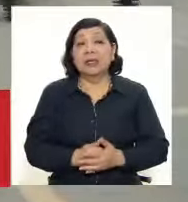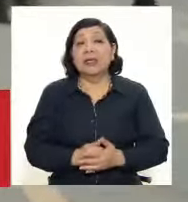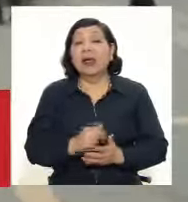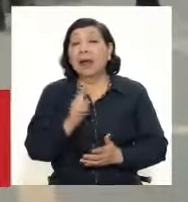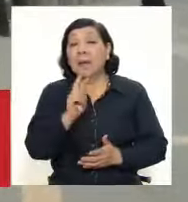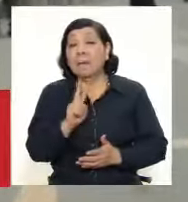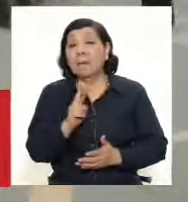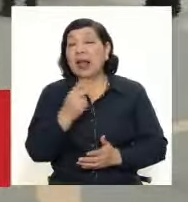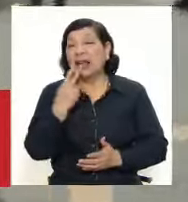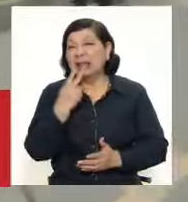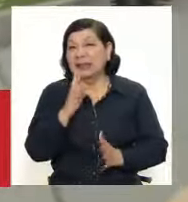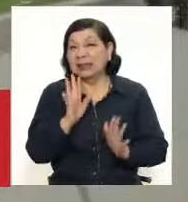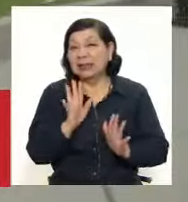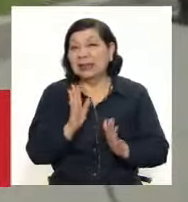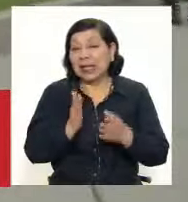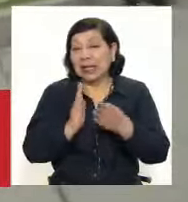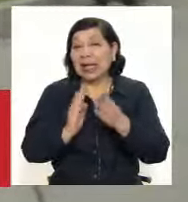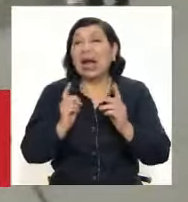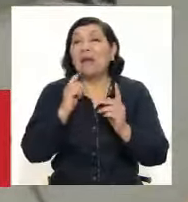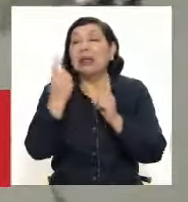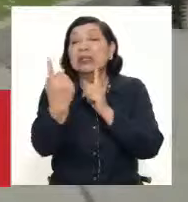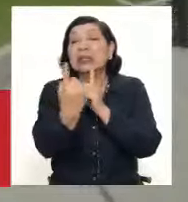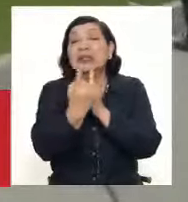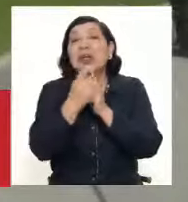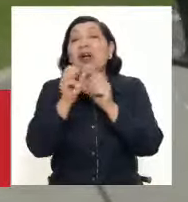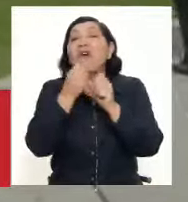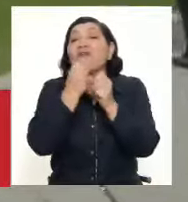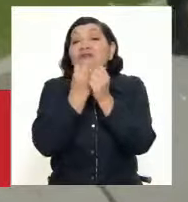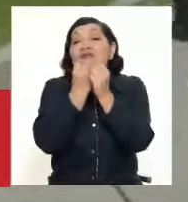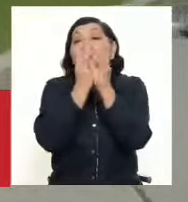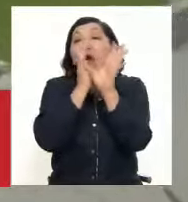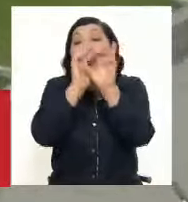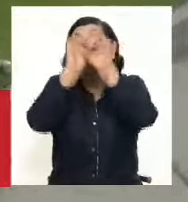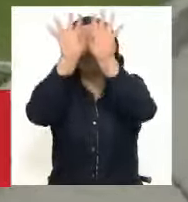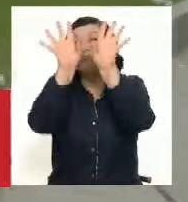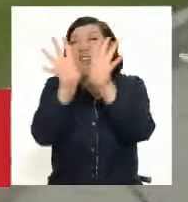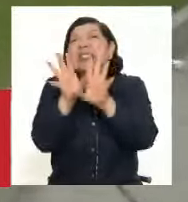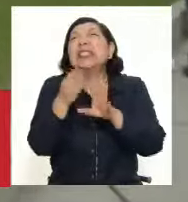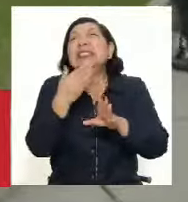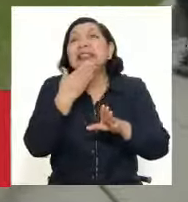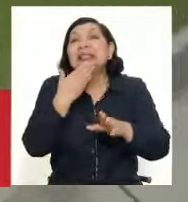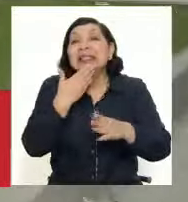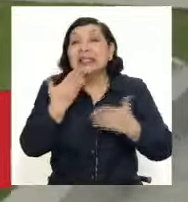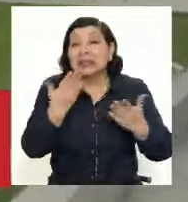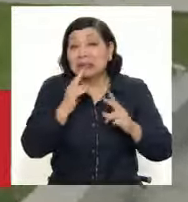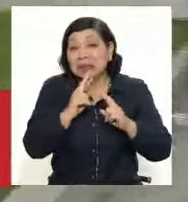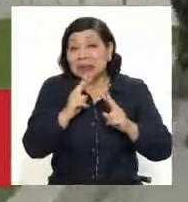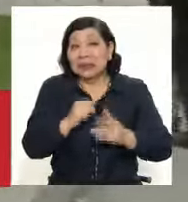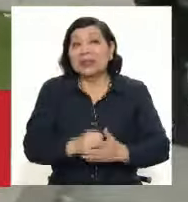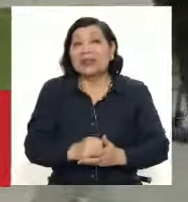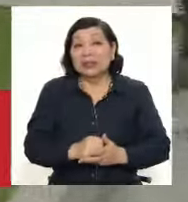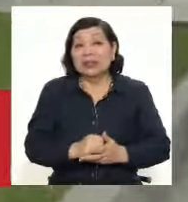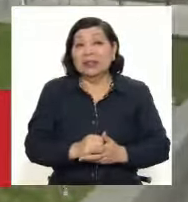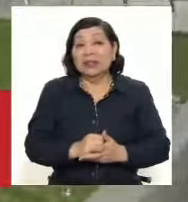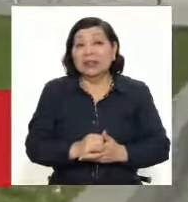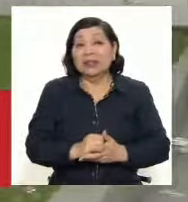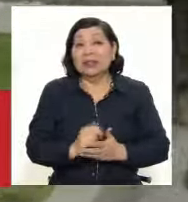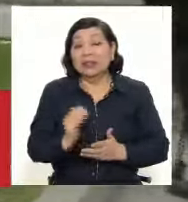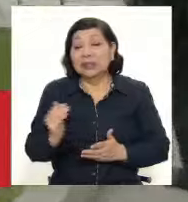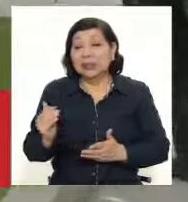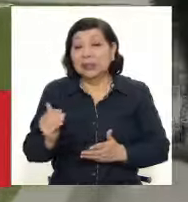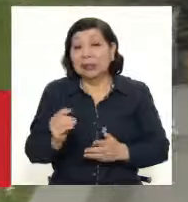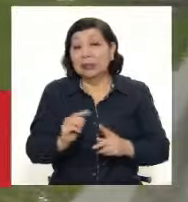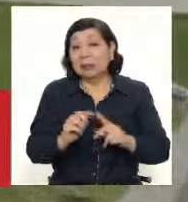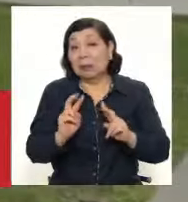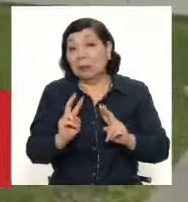a ver, no, vamos a tratar de acercarnos a los arreglos florales. A ver, solamente podemos pasar hasta